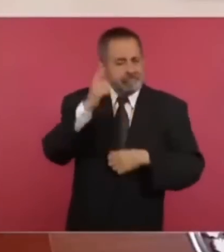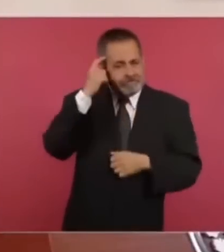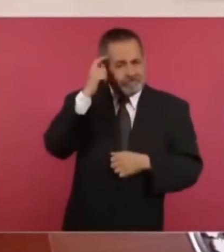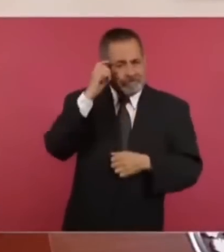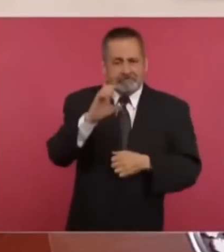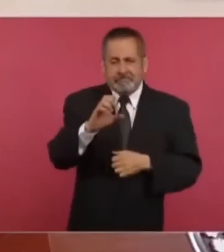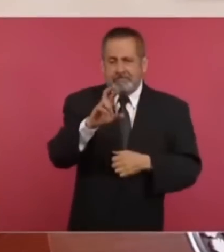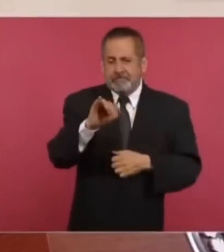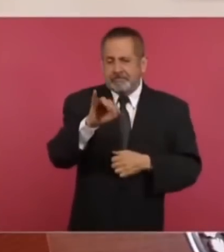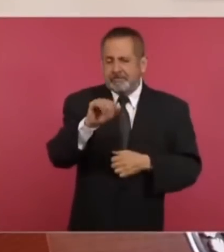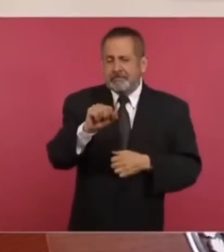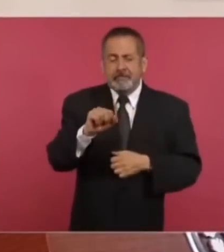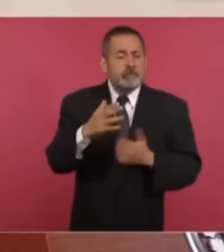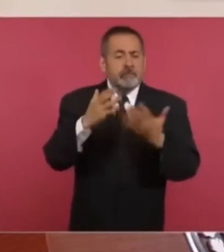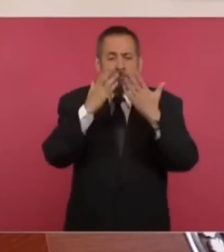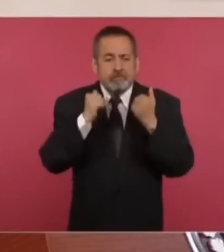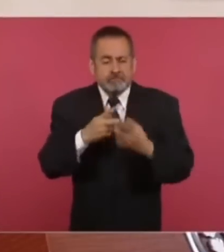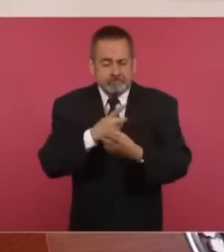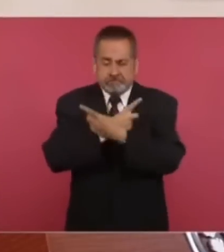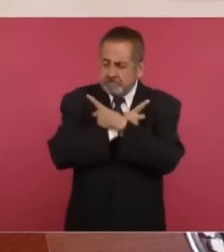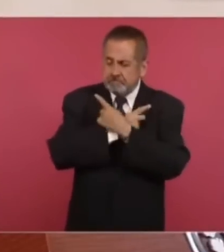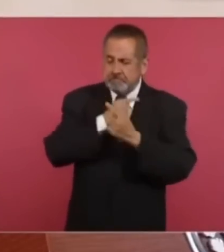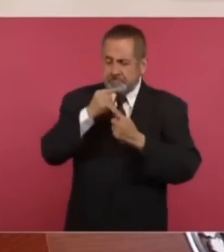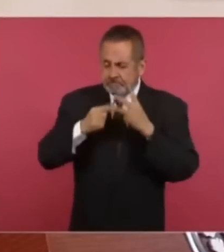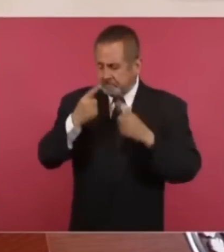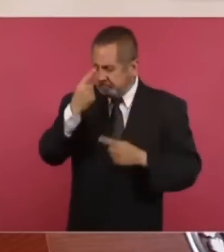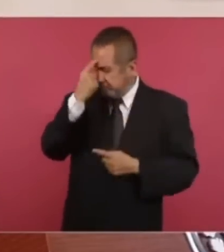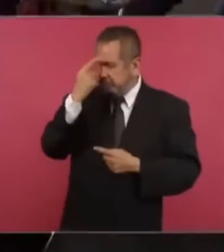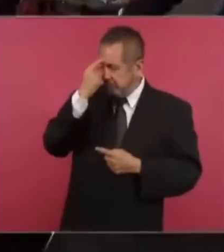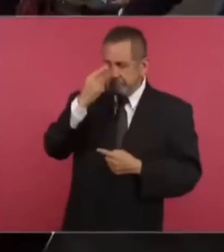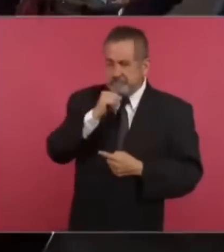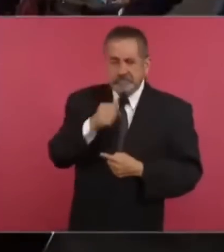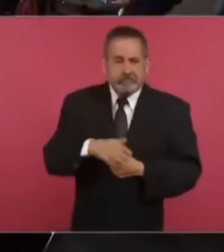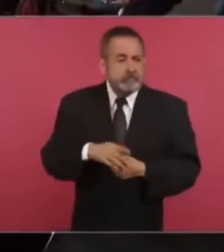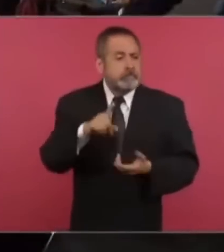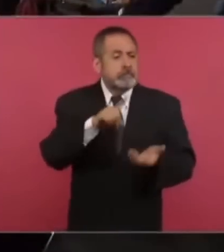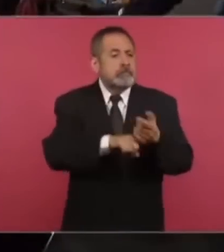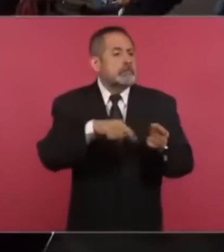de valores? ¿Que no hay un vacío